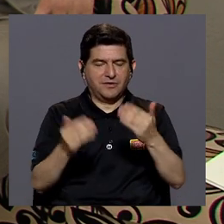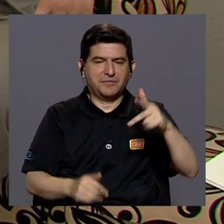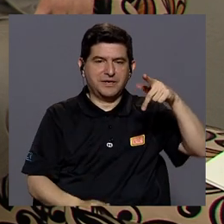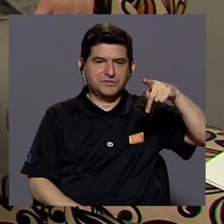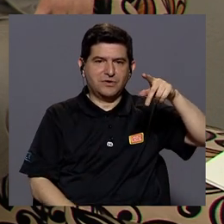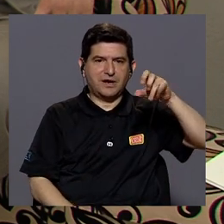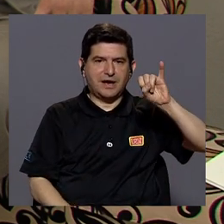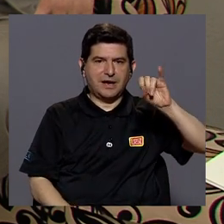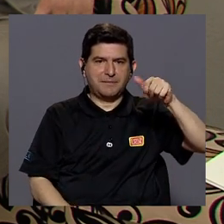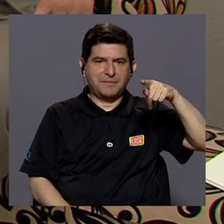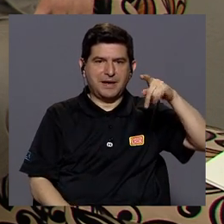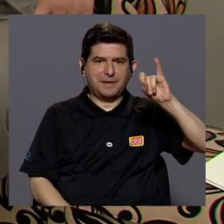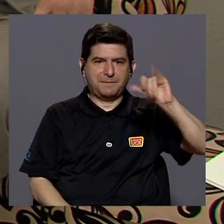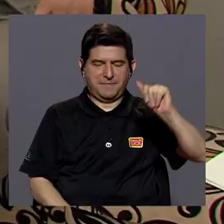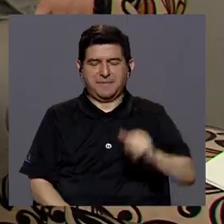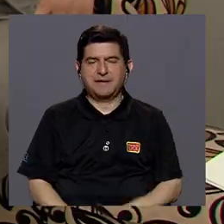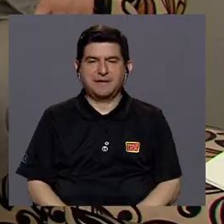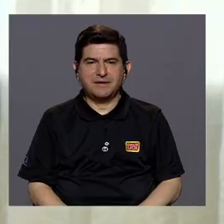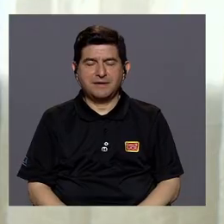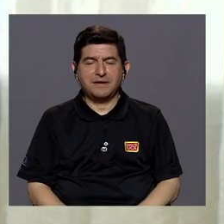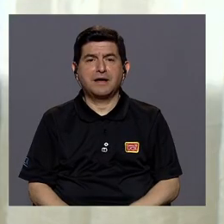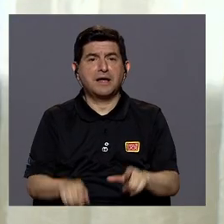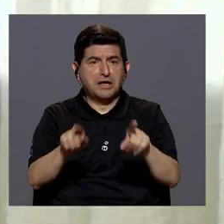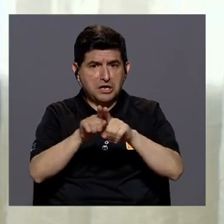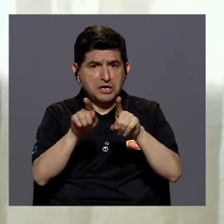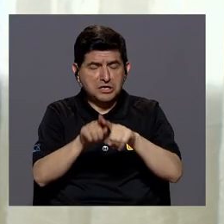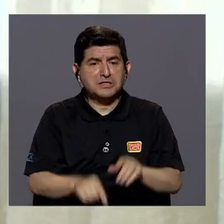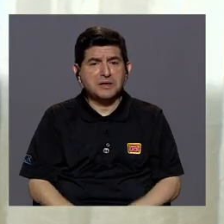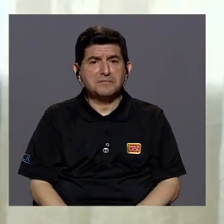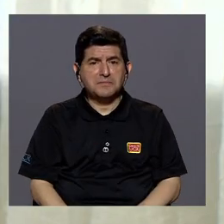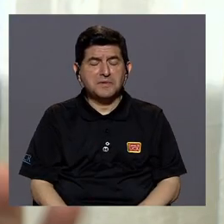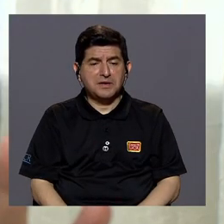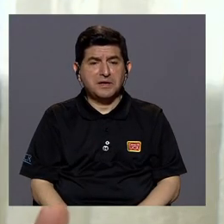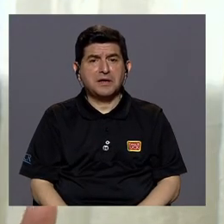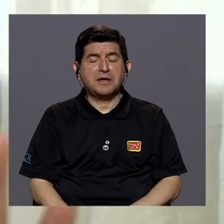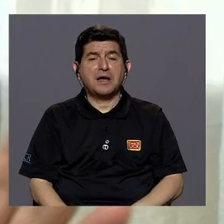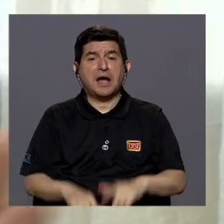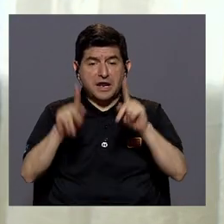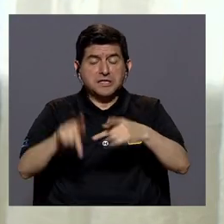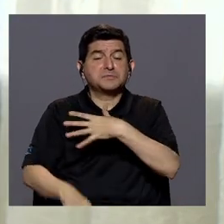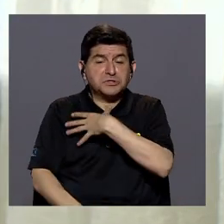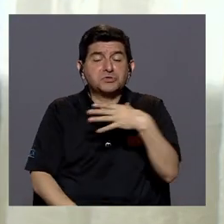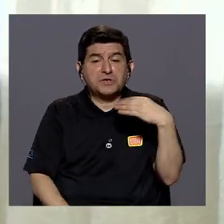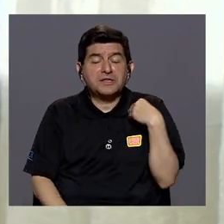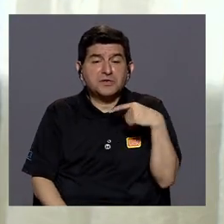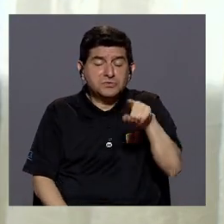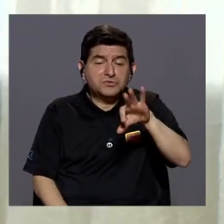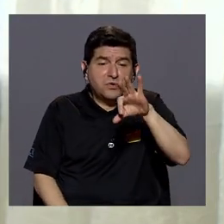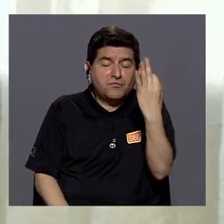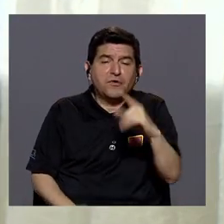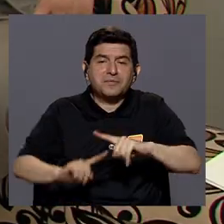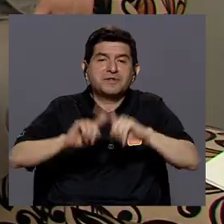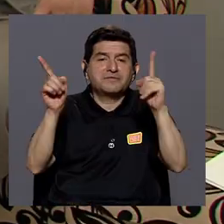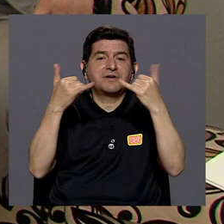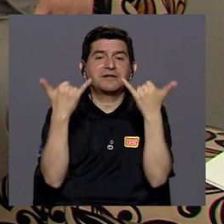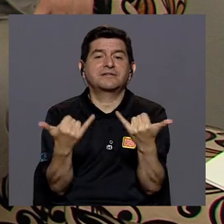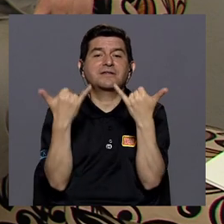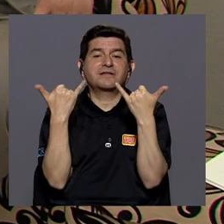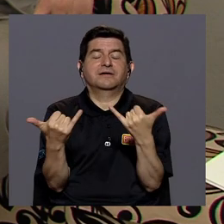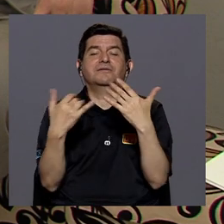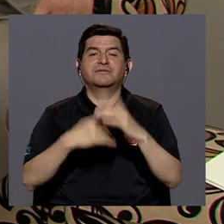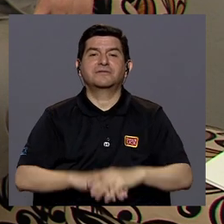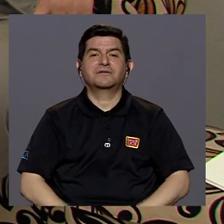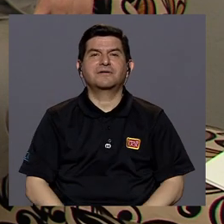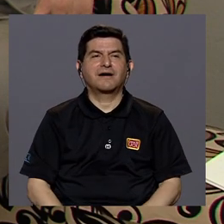¿Sí? Y la piña también pegó también. A la gente también le gustó en esa forma, otra forma.